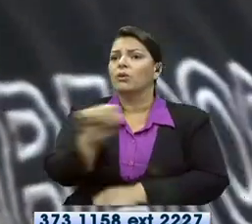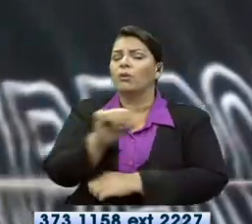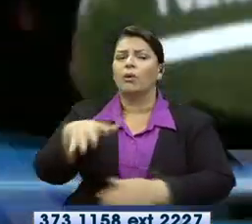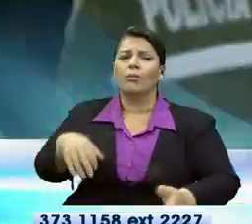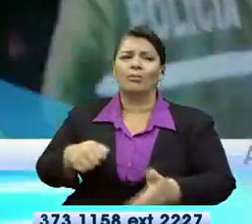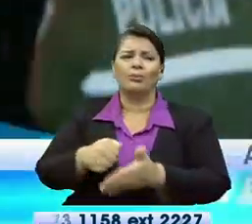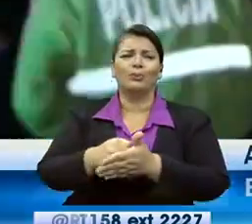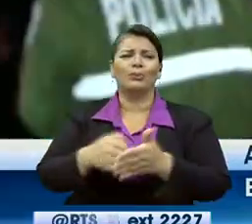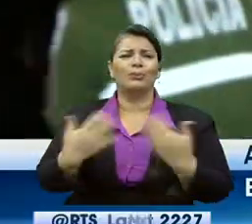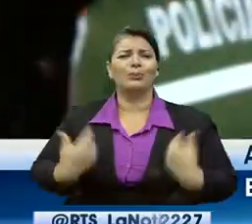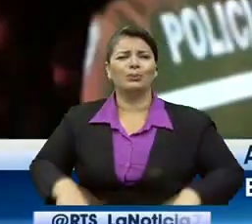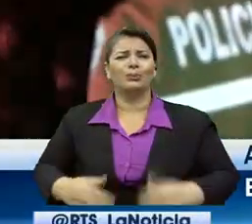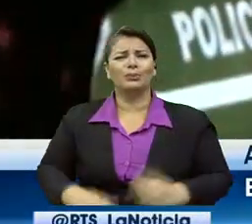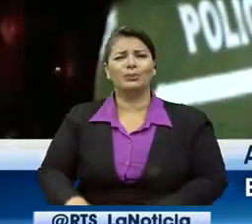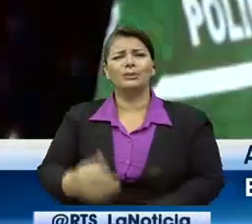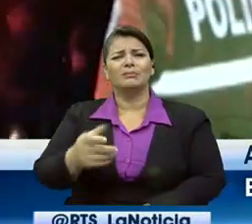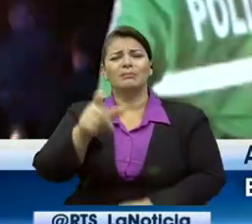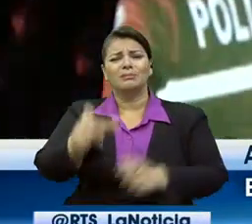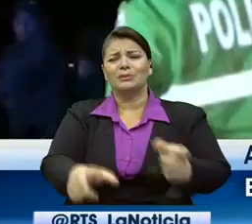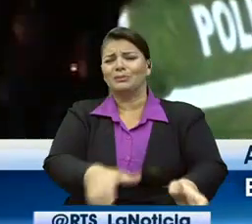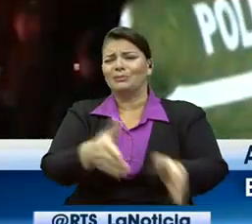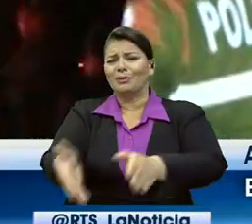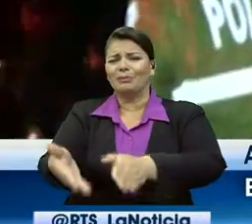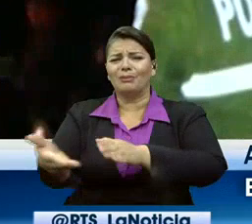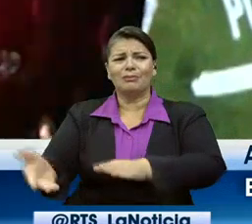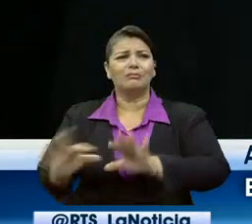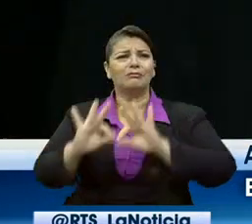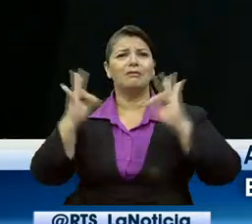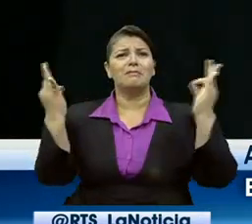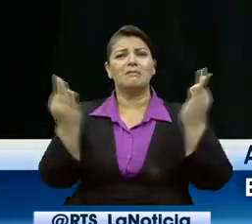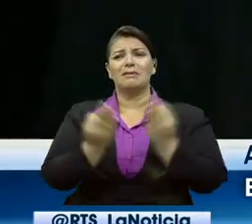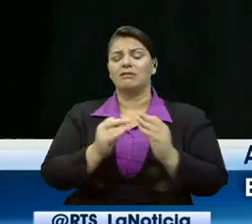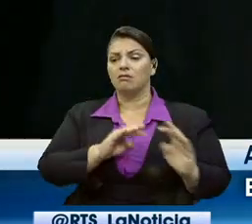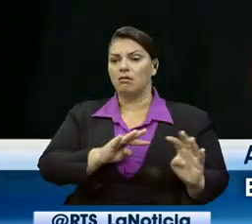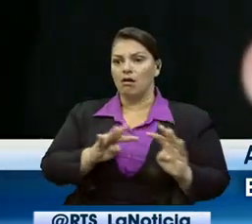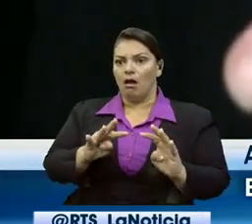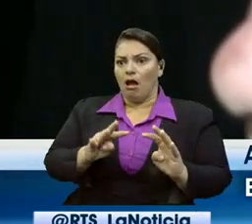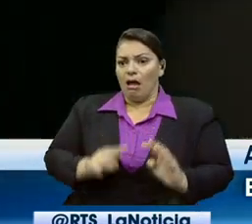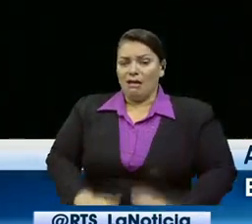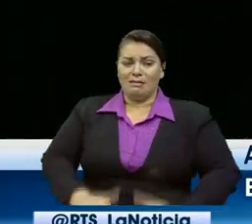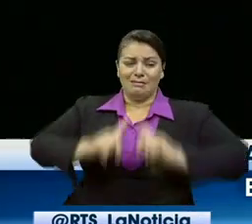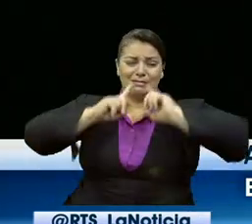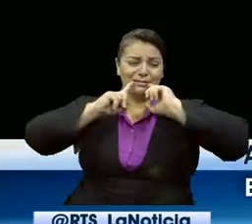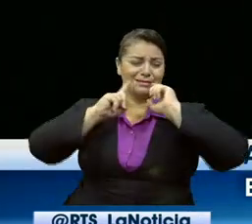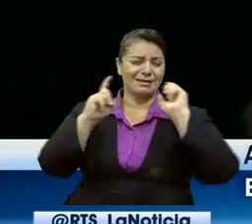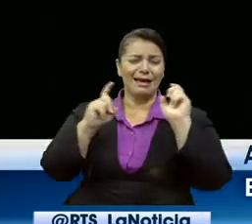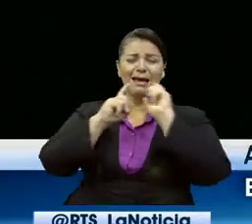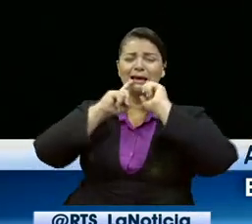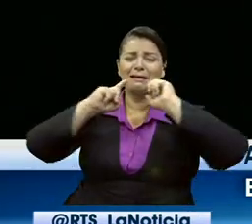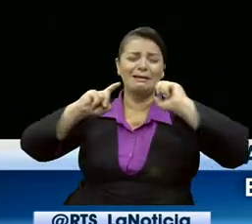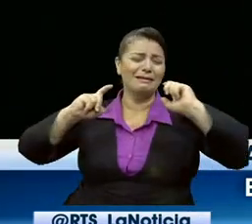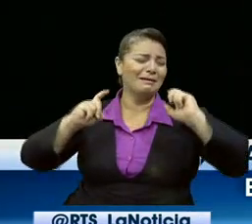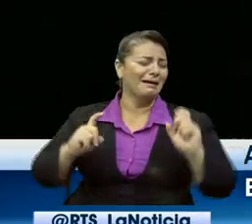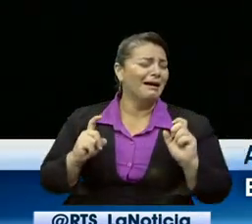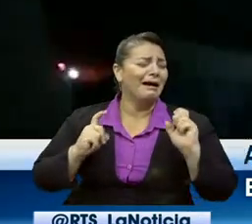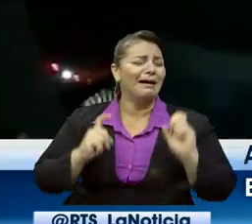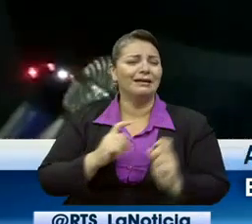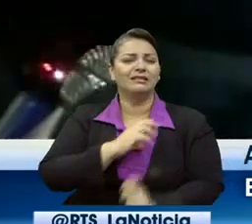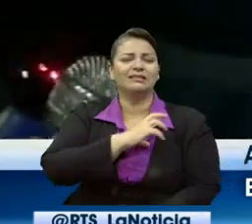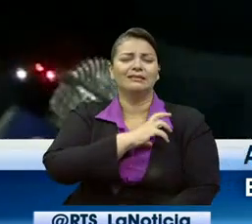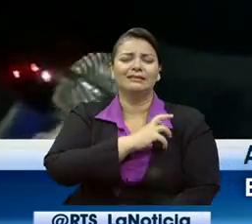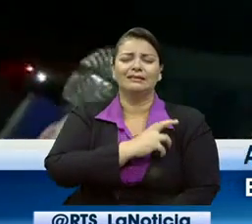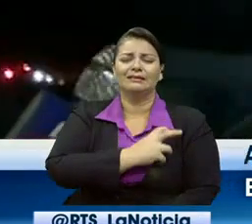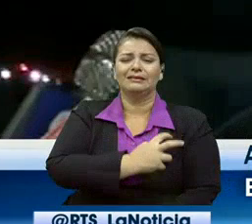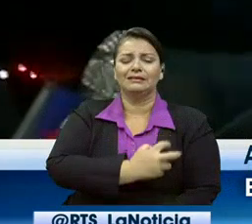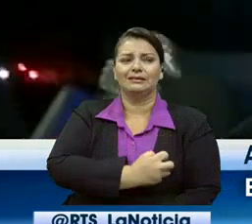Los gritos de dolor estremecían en medio de la oscura madrugada. Quienes conocían al alcalde, se les quebraba la voz y dicen: todo